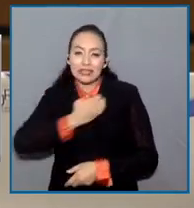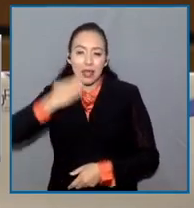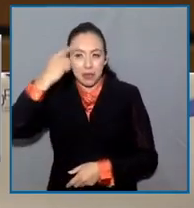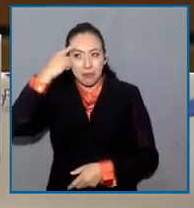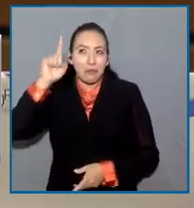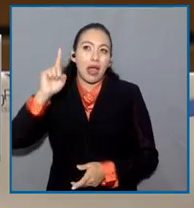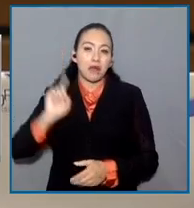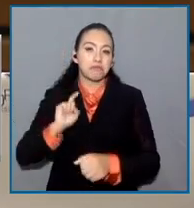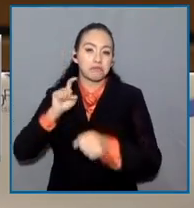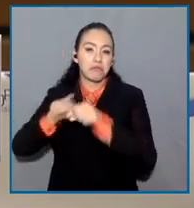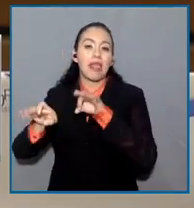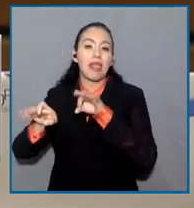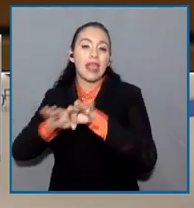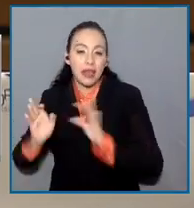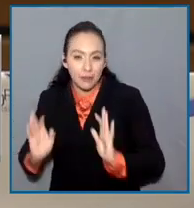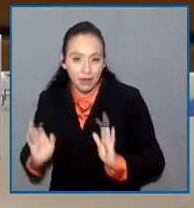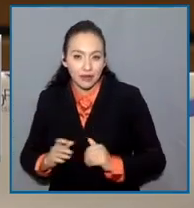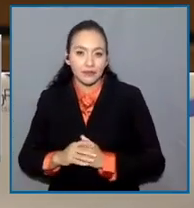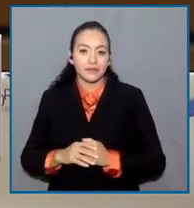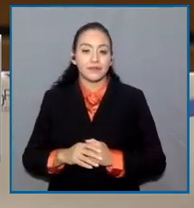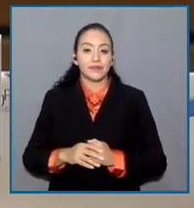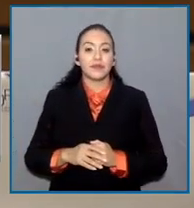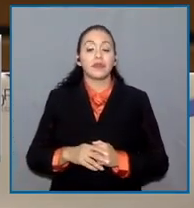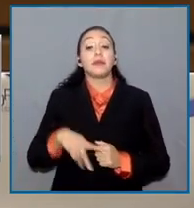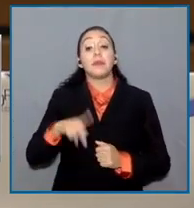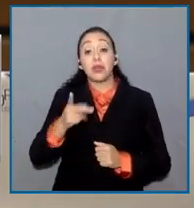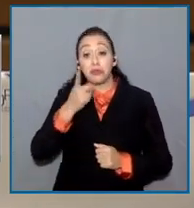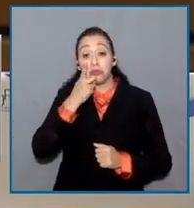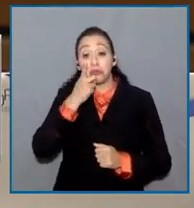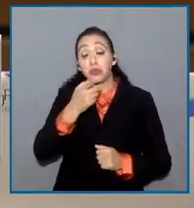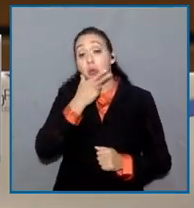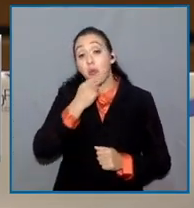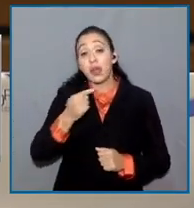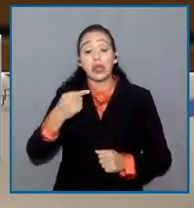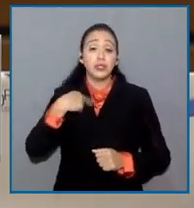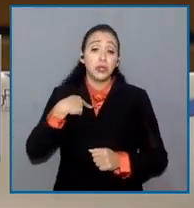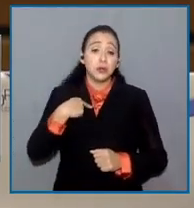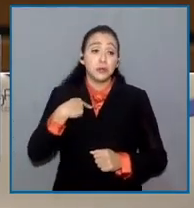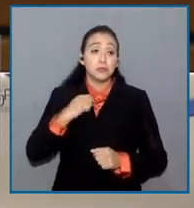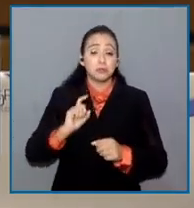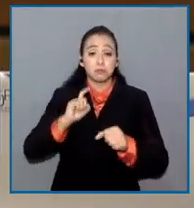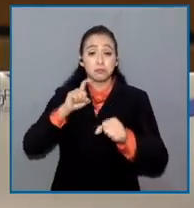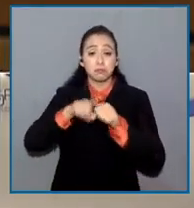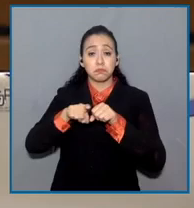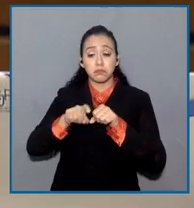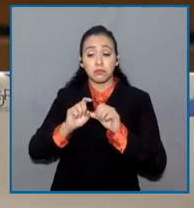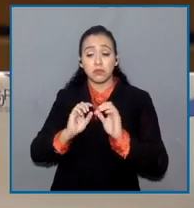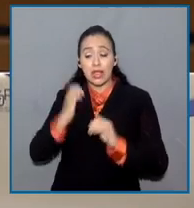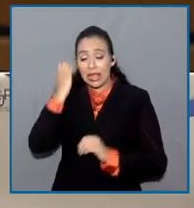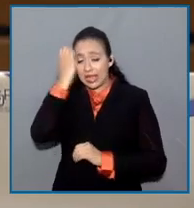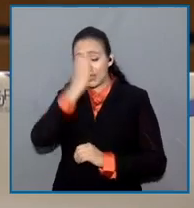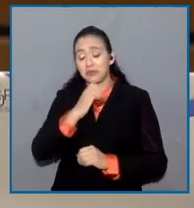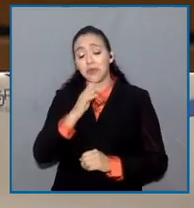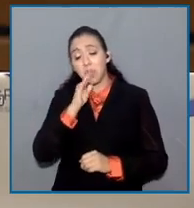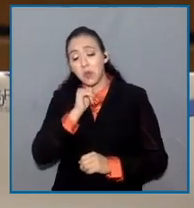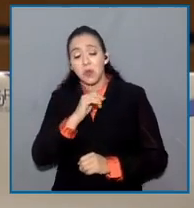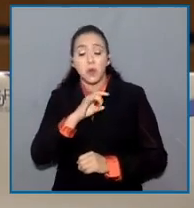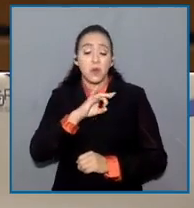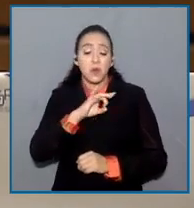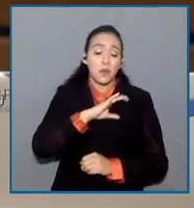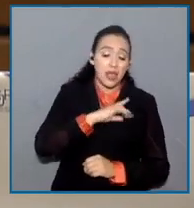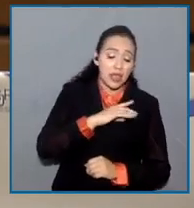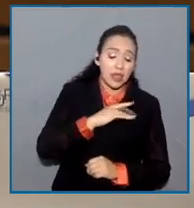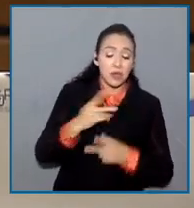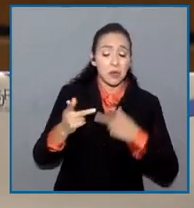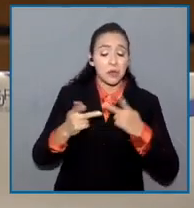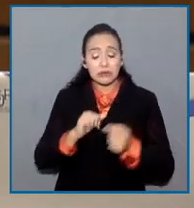no solo de no poder con el doble trabajo o no poder preparar bien el examen, porque el hombre puede llegar